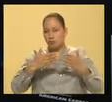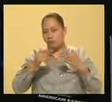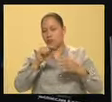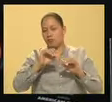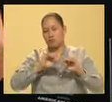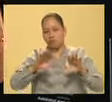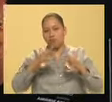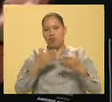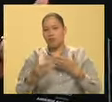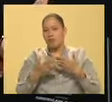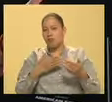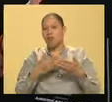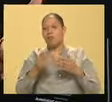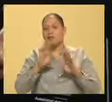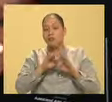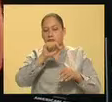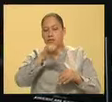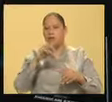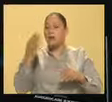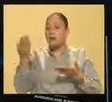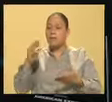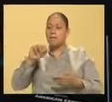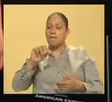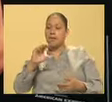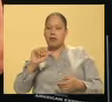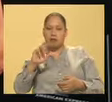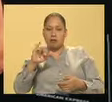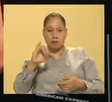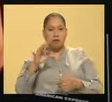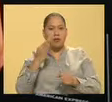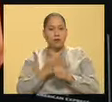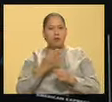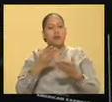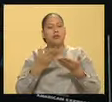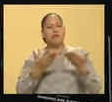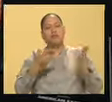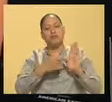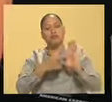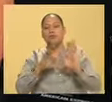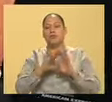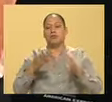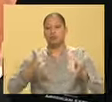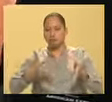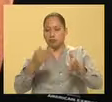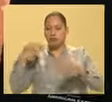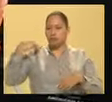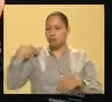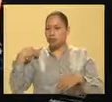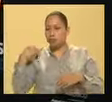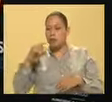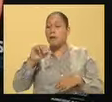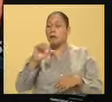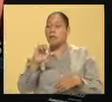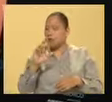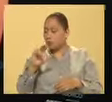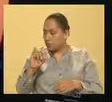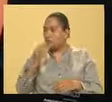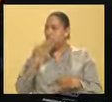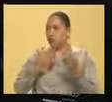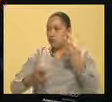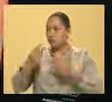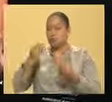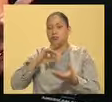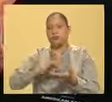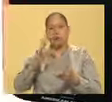por supuesto, él es Macario Jiménez, quien está a unos momentos de presentar su pasarela. Macario, bienvenido, de verdad, muchas